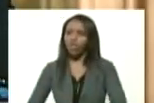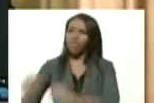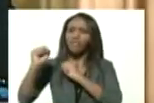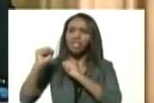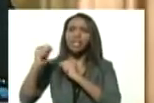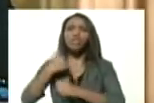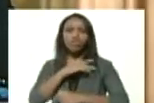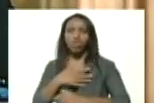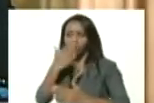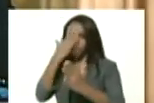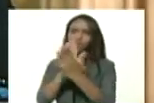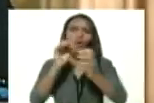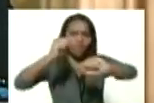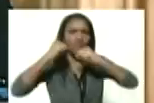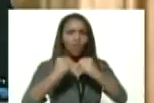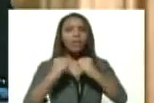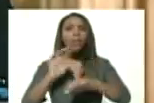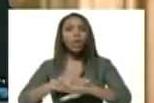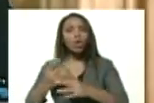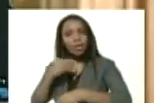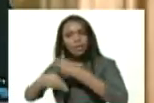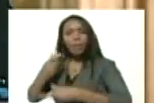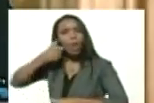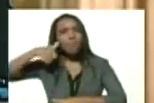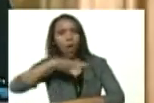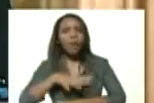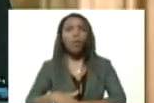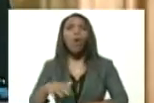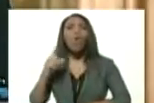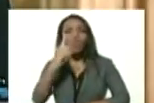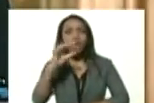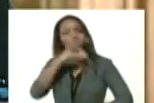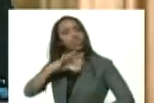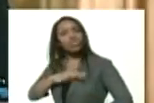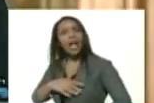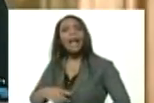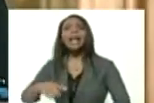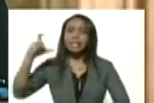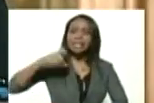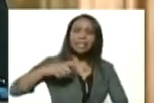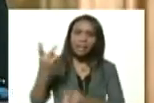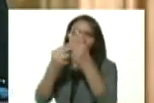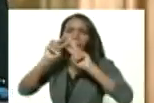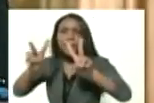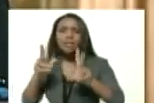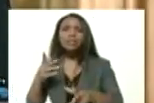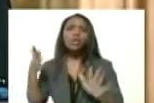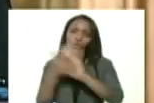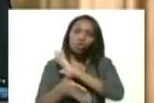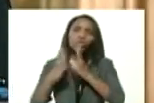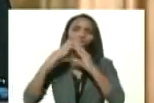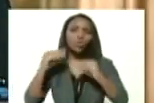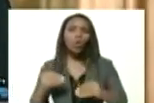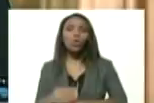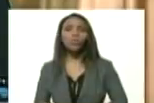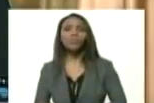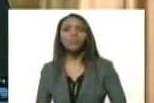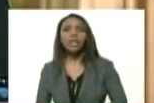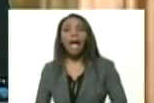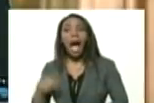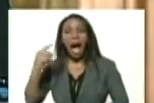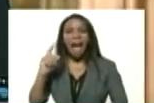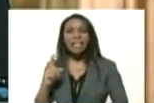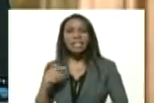vamos a combate porque lo hacemos por un pueblo por una sociedad que merece paz sobre todo hay que ser bien